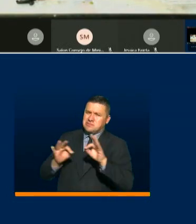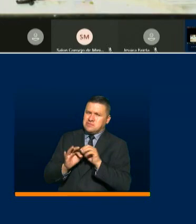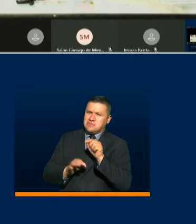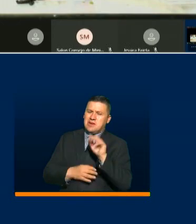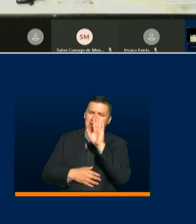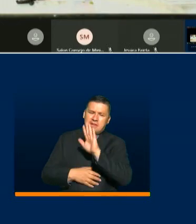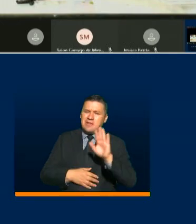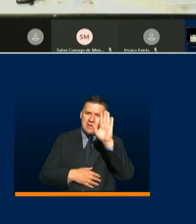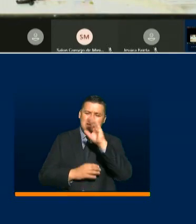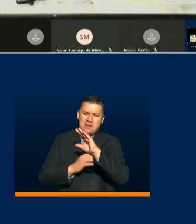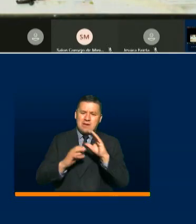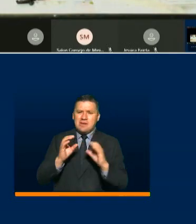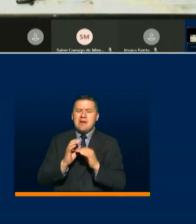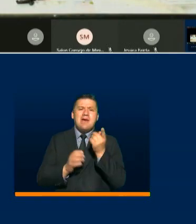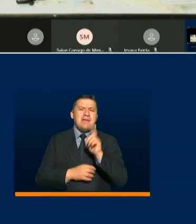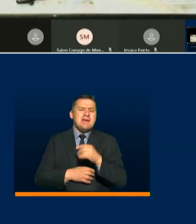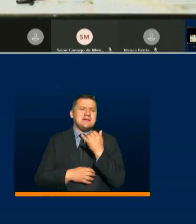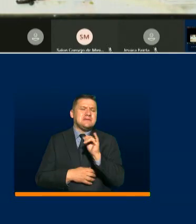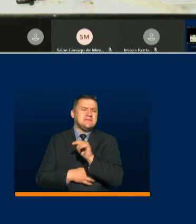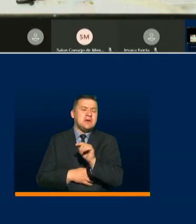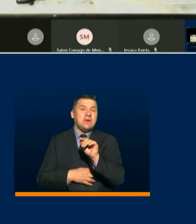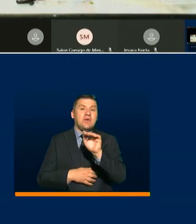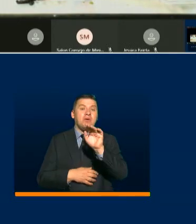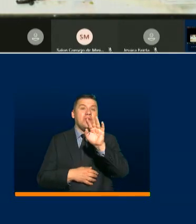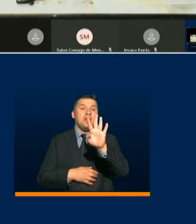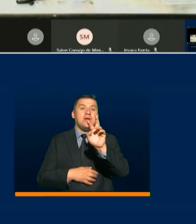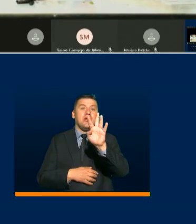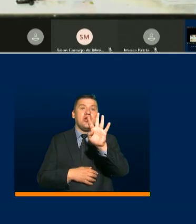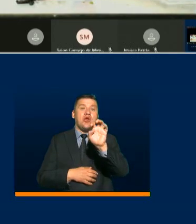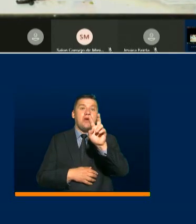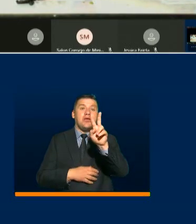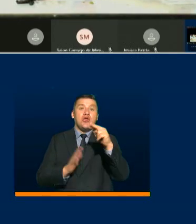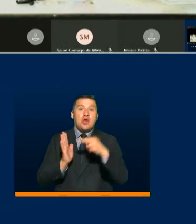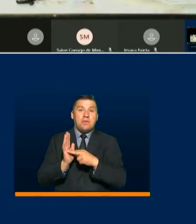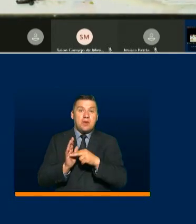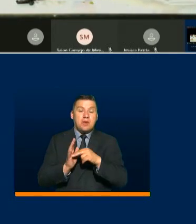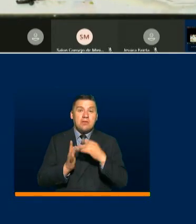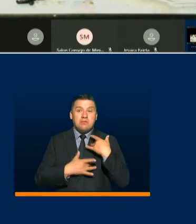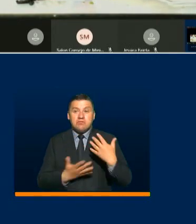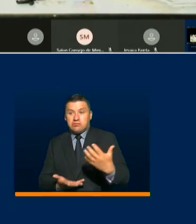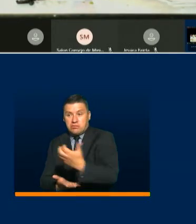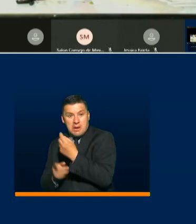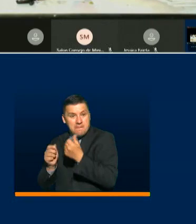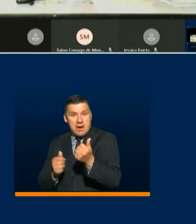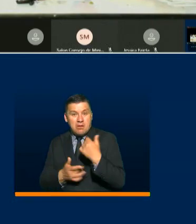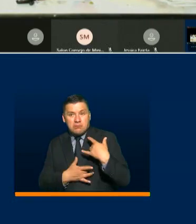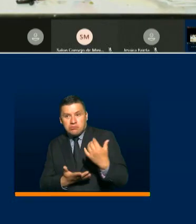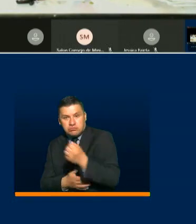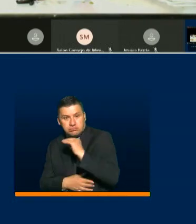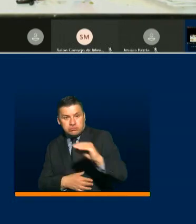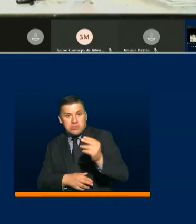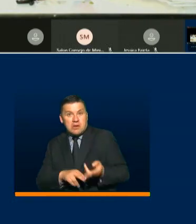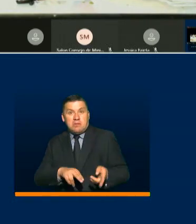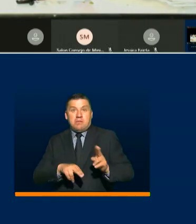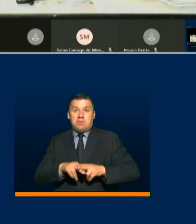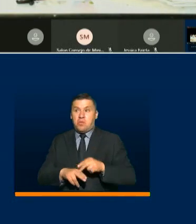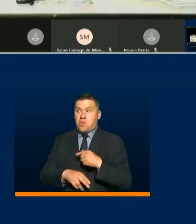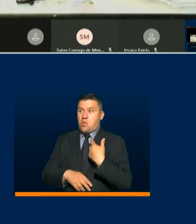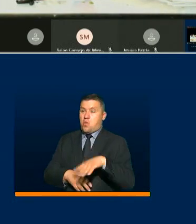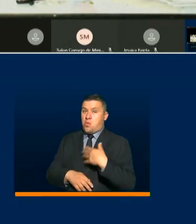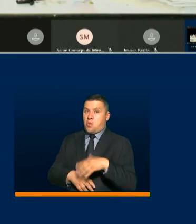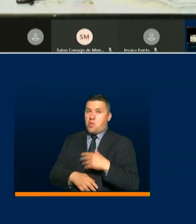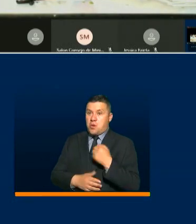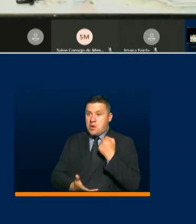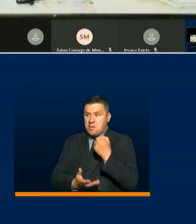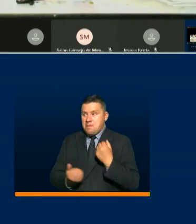en el Departamento del Cauca tenemos ya 92.000 beneficiarios de ingreso solidario. Eso es un aumento muy grande de la